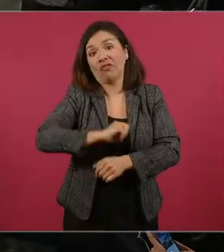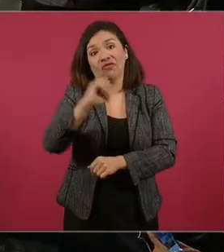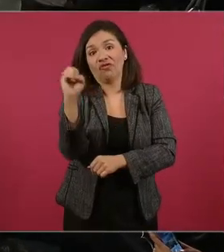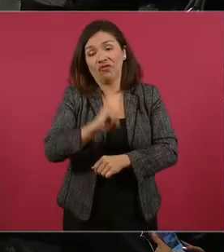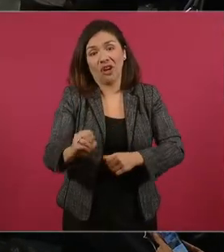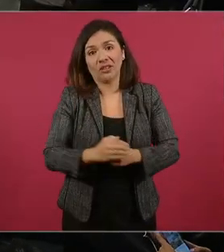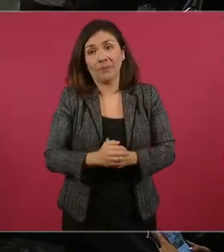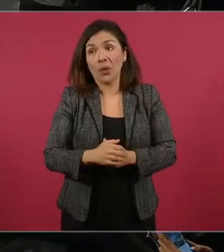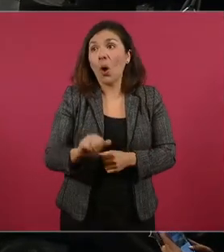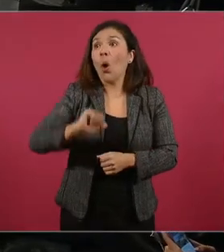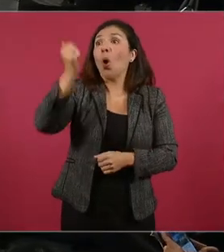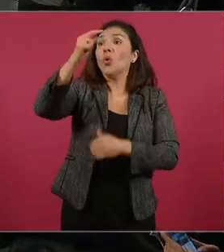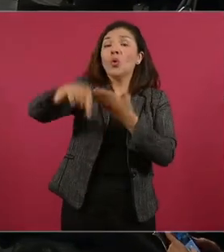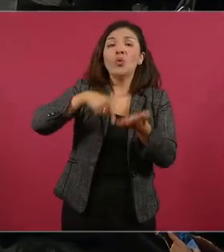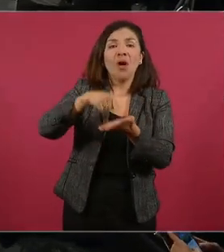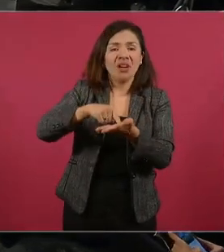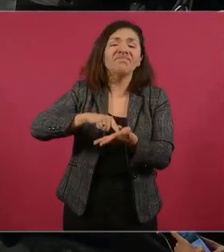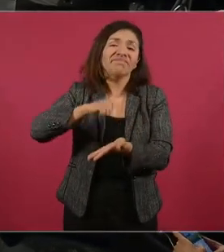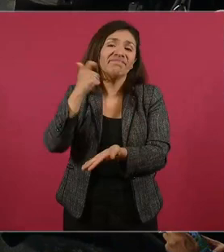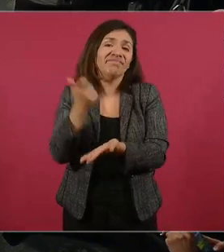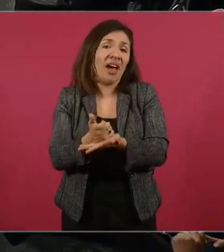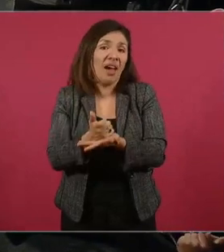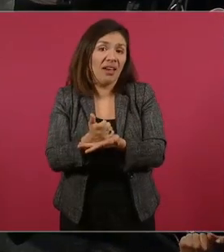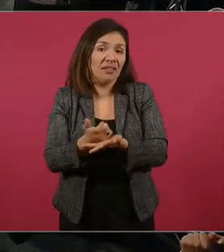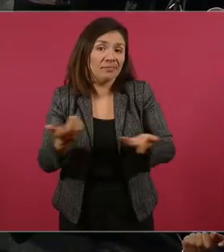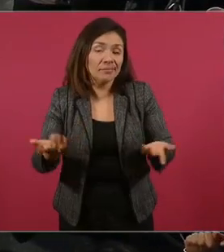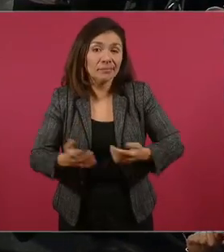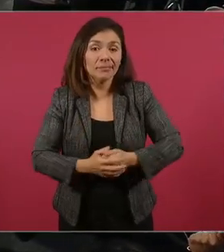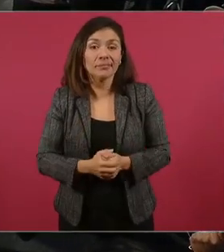en cualquier otra parte hay que pagar